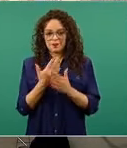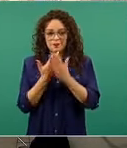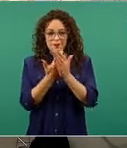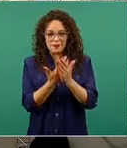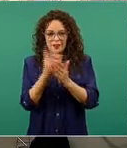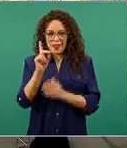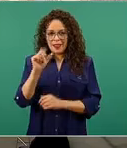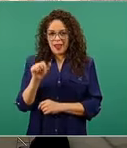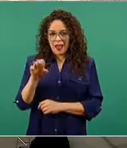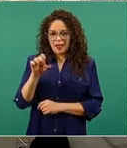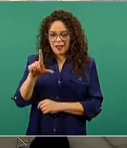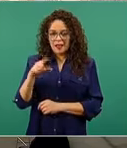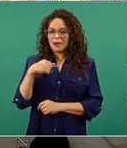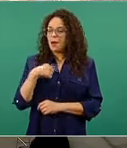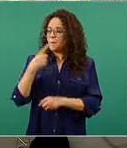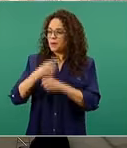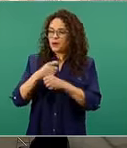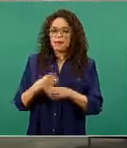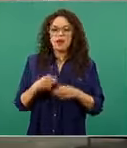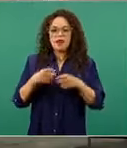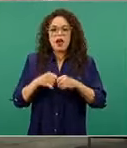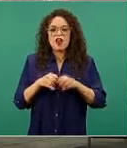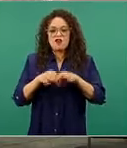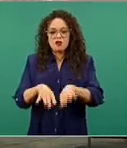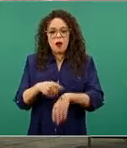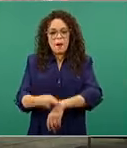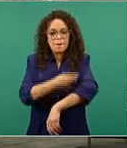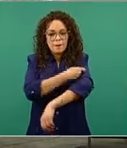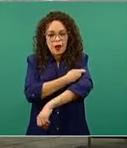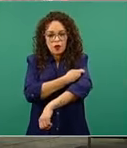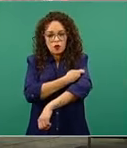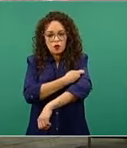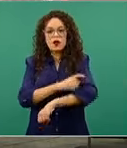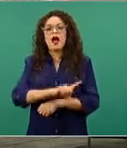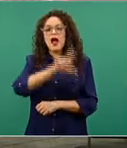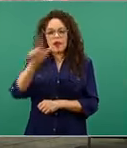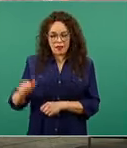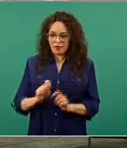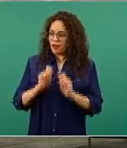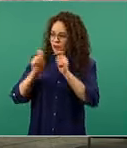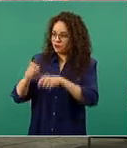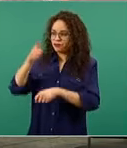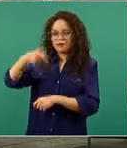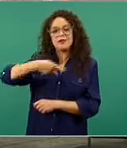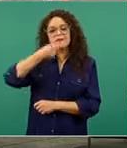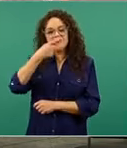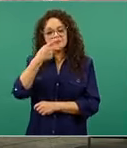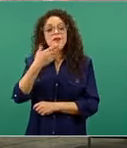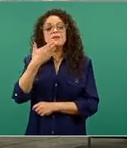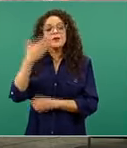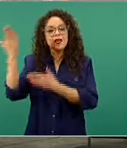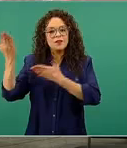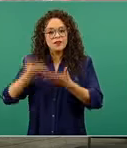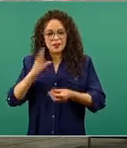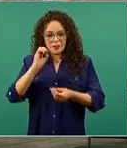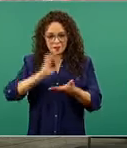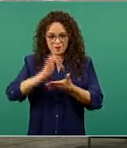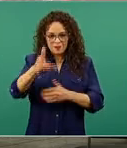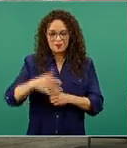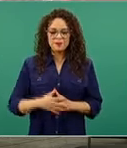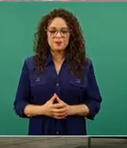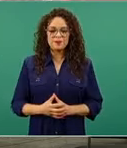permíteme, terminamos con el informe de vacunas para dar contexto y te damos la palabra. Muy bienvenido. Muchas gracias.